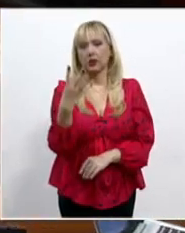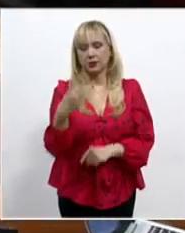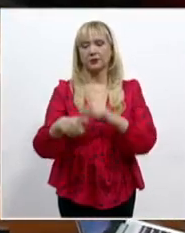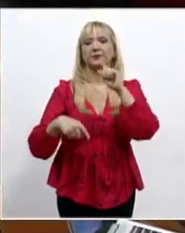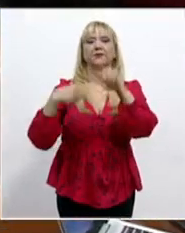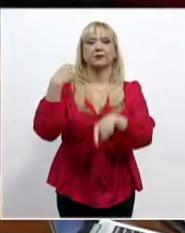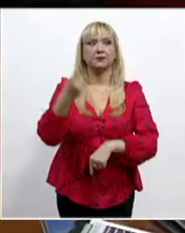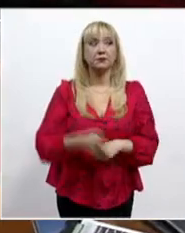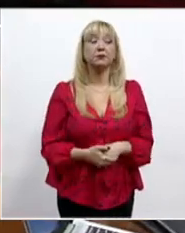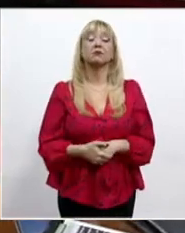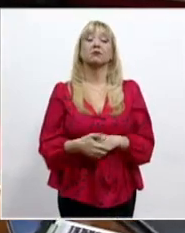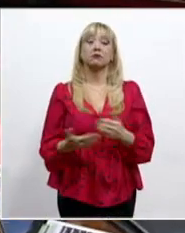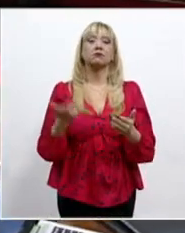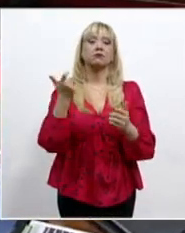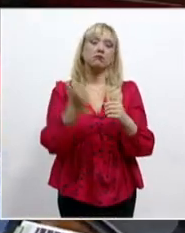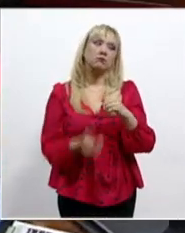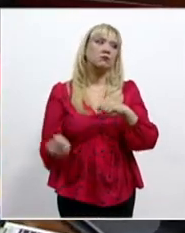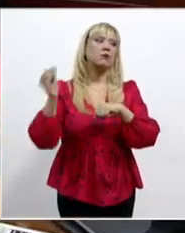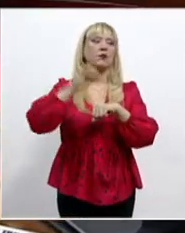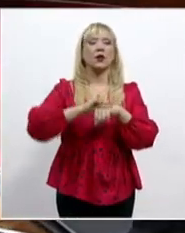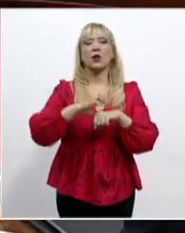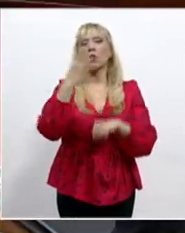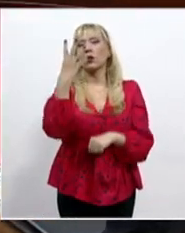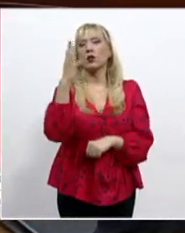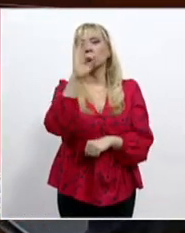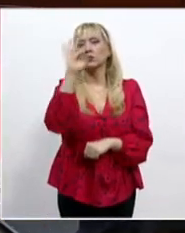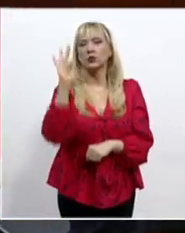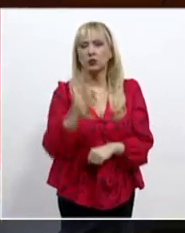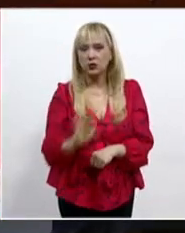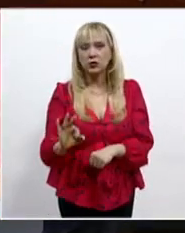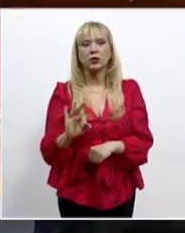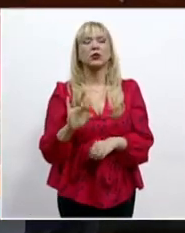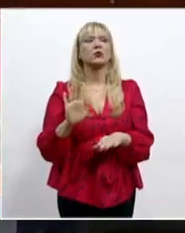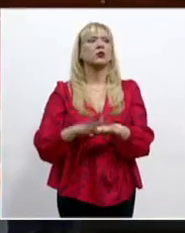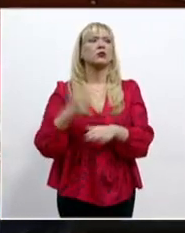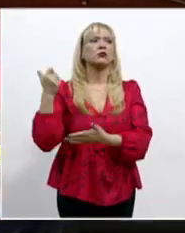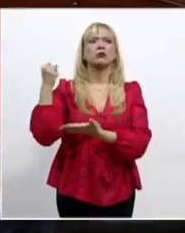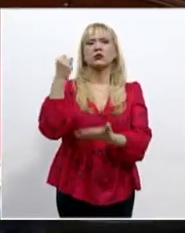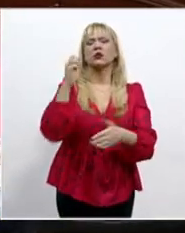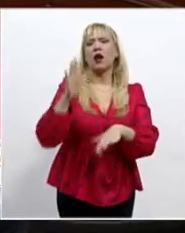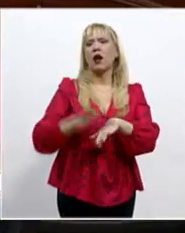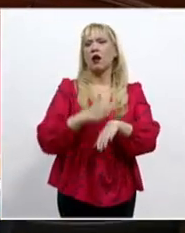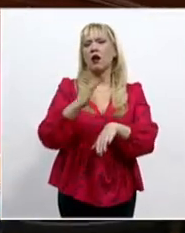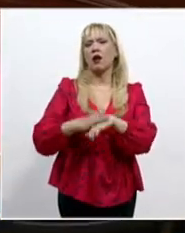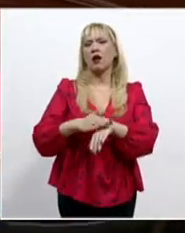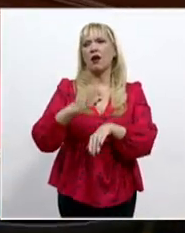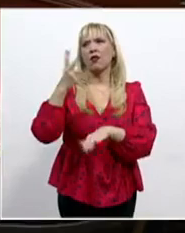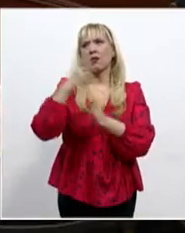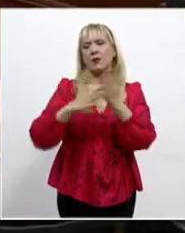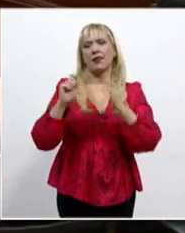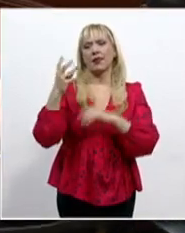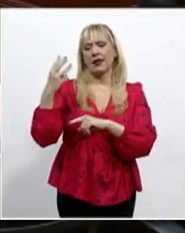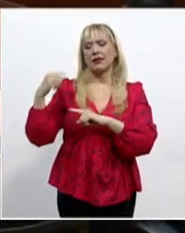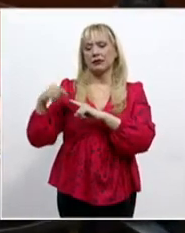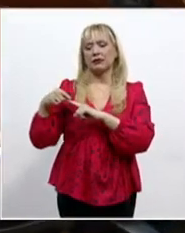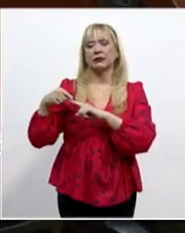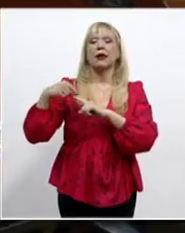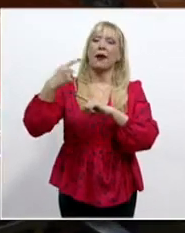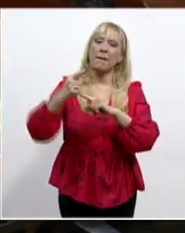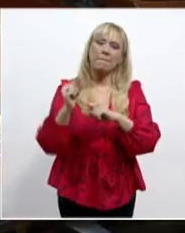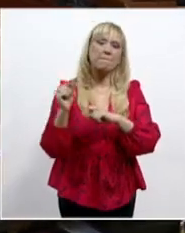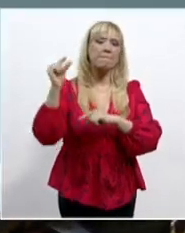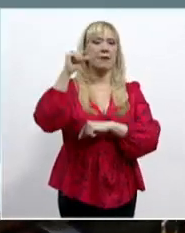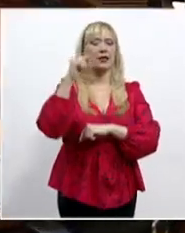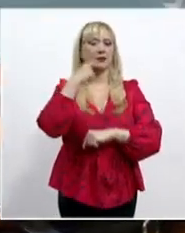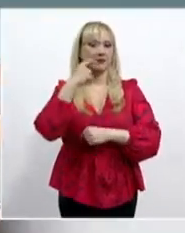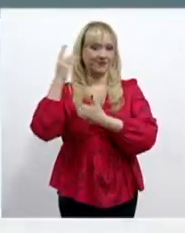2024. Solicitó un incremento real del 4% respecto del presupuesto aprobado para 2023. Escuchemos a la ministra